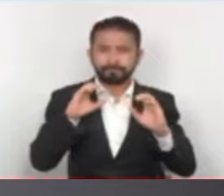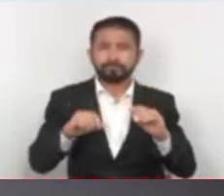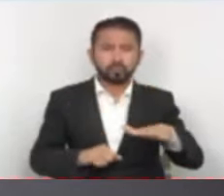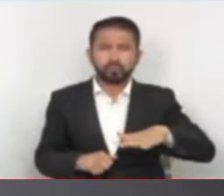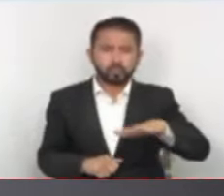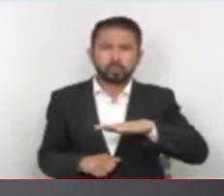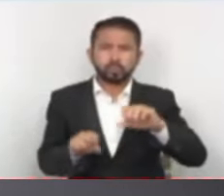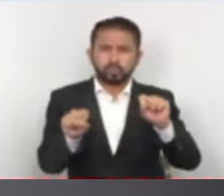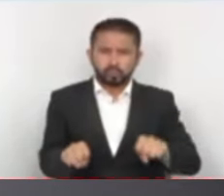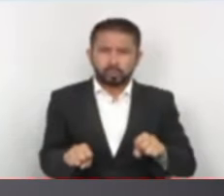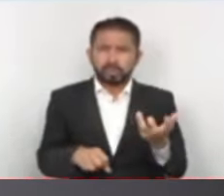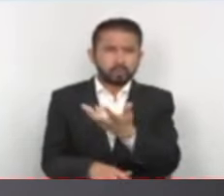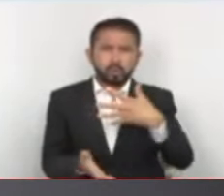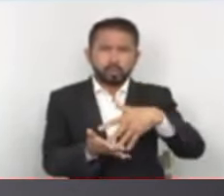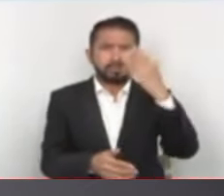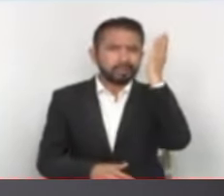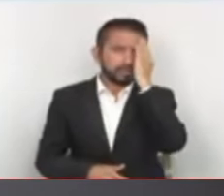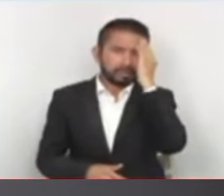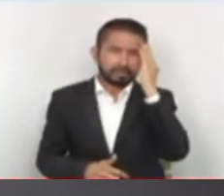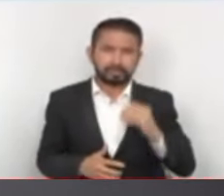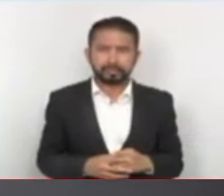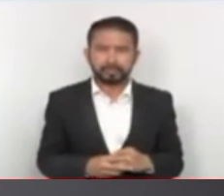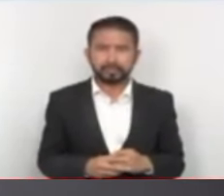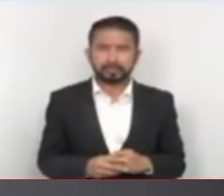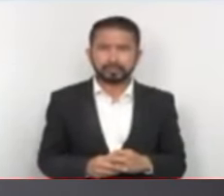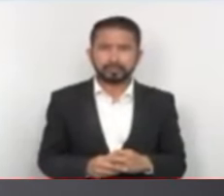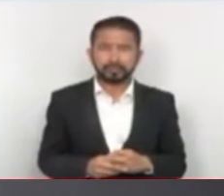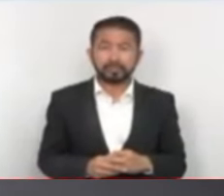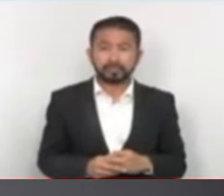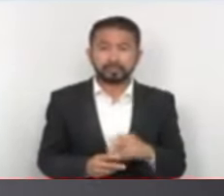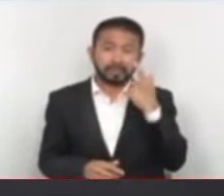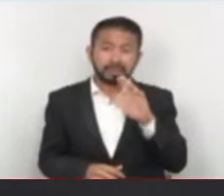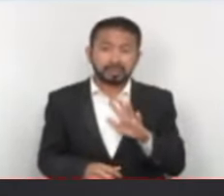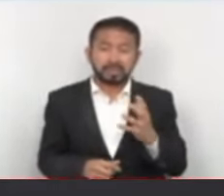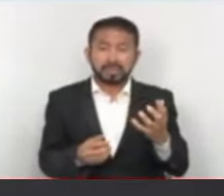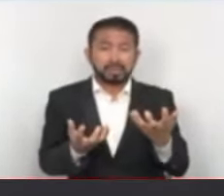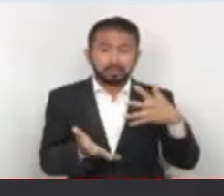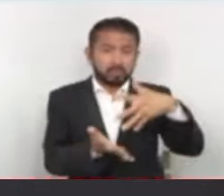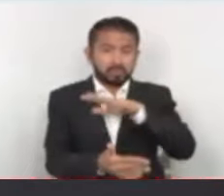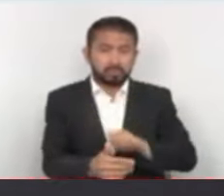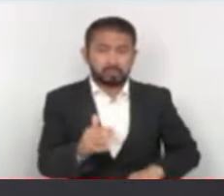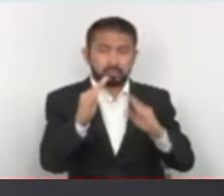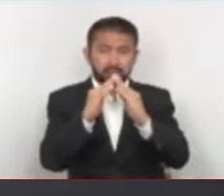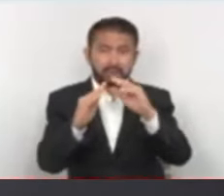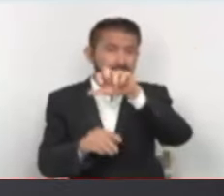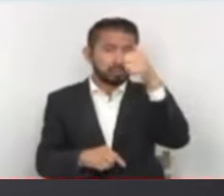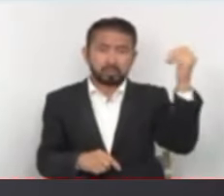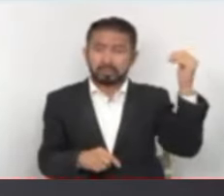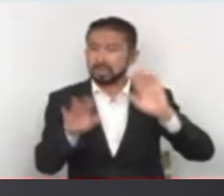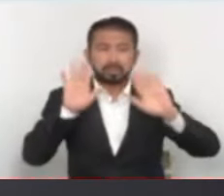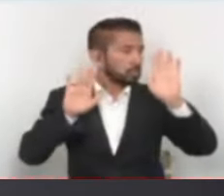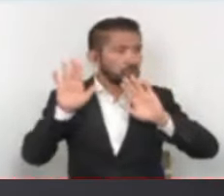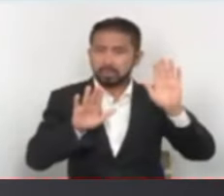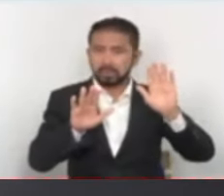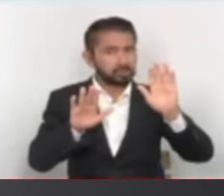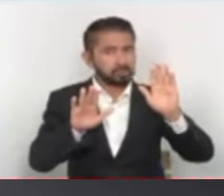espacios para que ellos se enteren si es necesario. La no participación de los hermanos en el exterior es casi